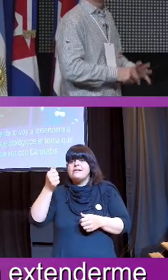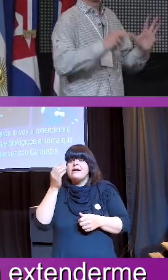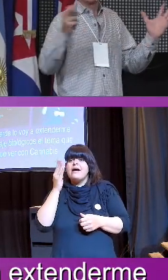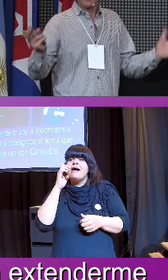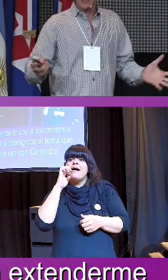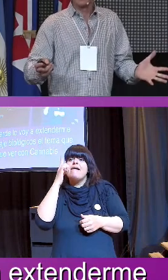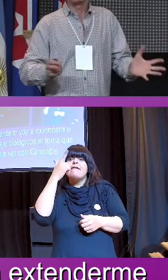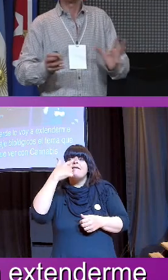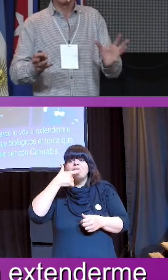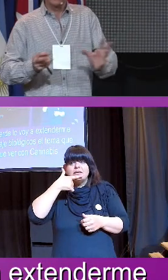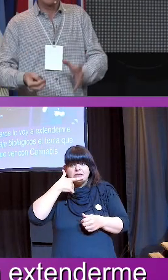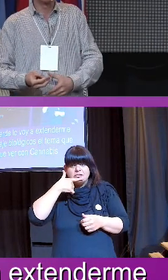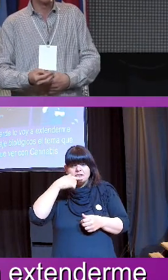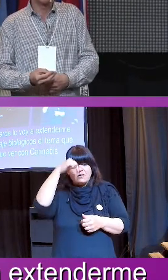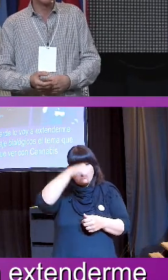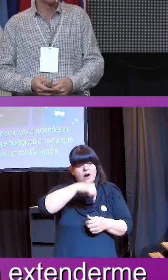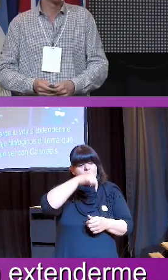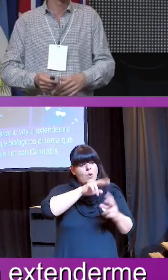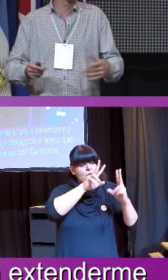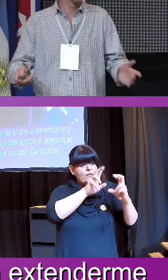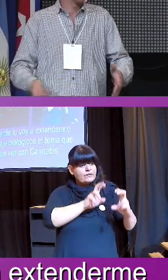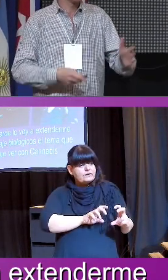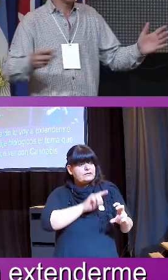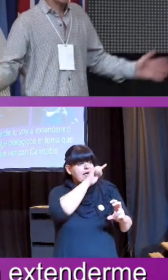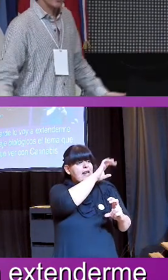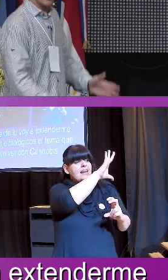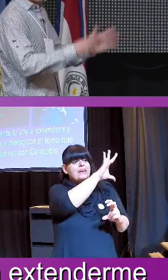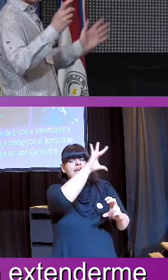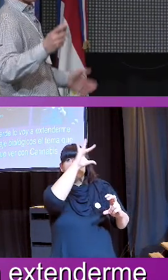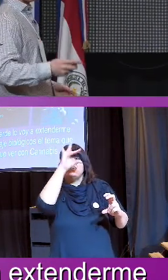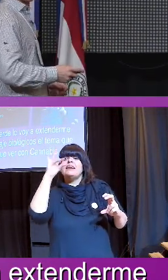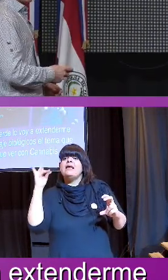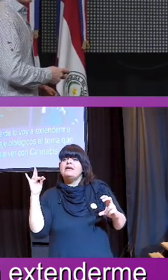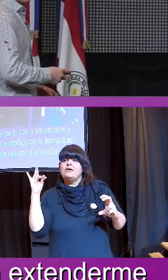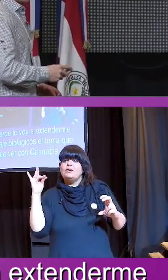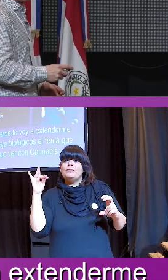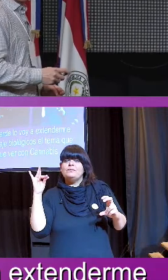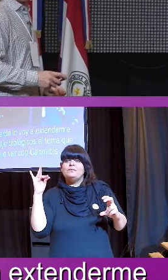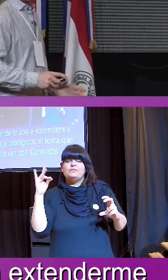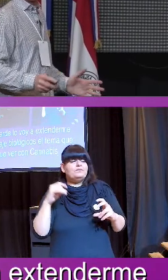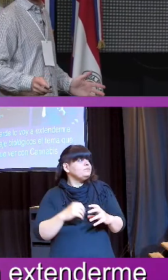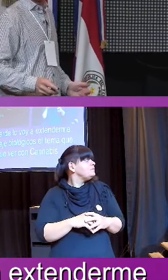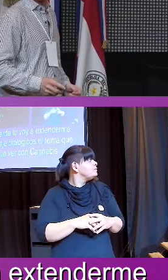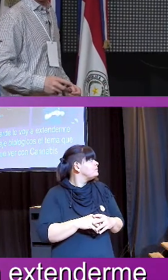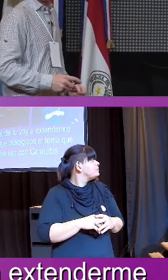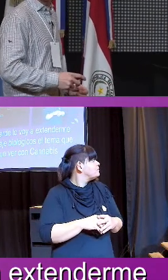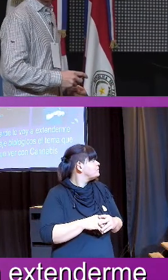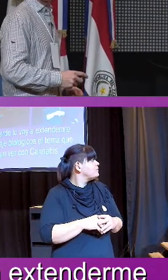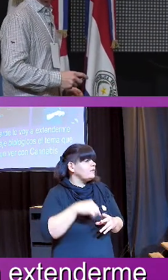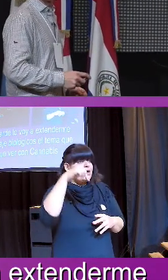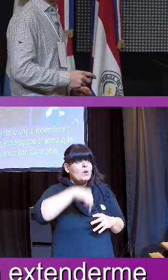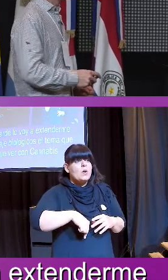elegí de todos los temas que hay en investigación algunos que me parecía que podrían interesarles. Si no me dicen y paso rápido. Cannabis, ¿sí?